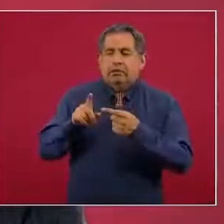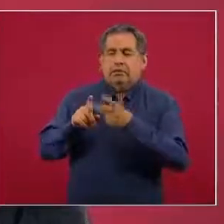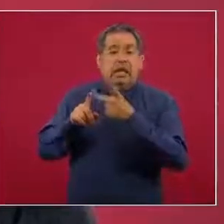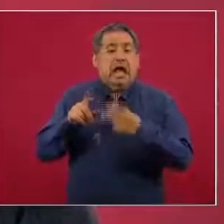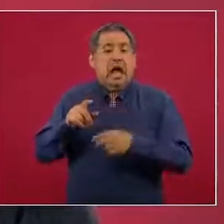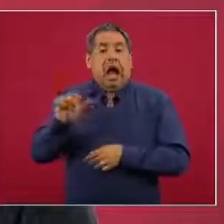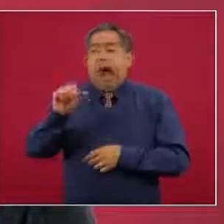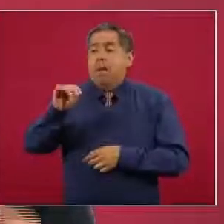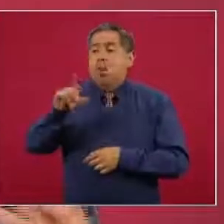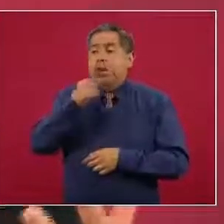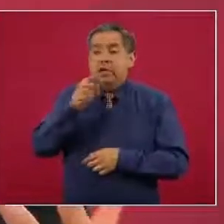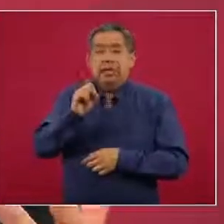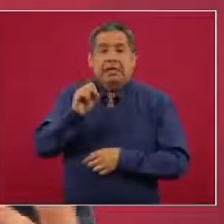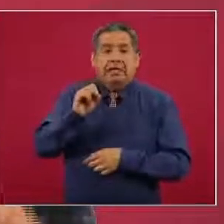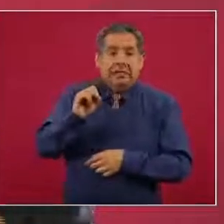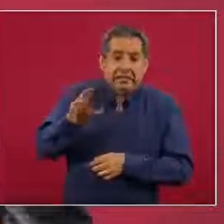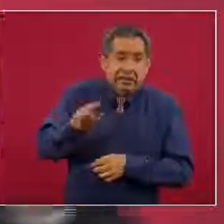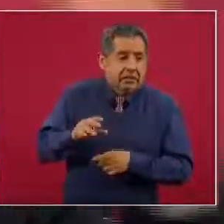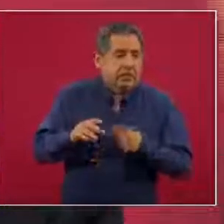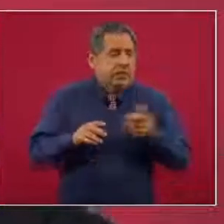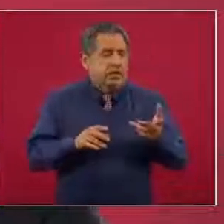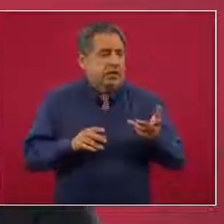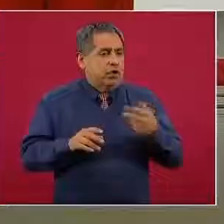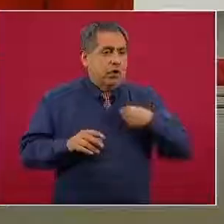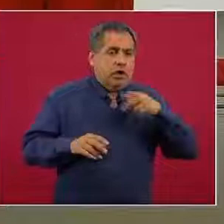rebrote. ¿Por qué razón? Porque el presidente está viendo